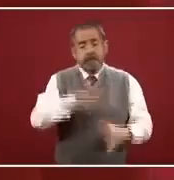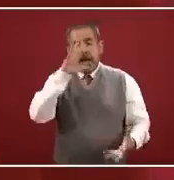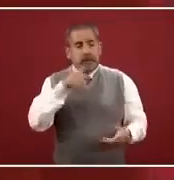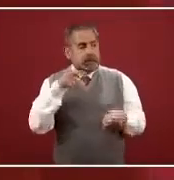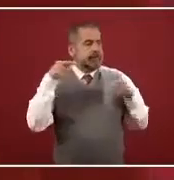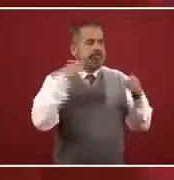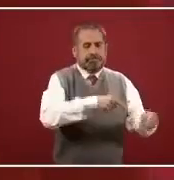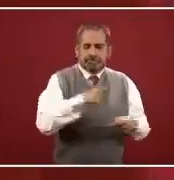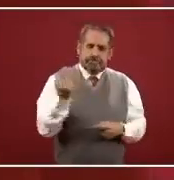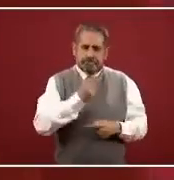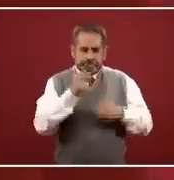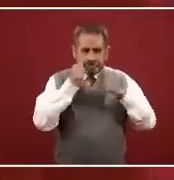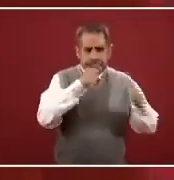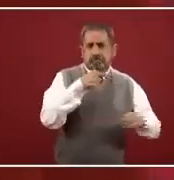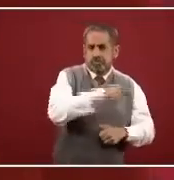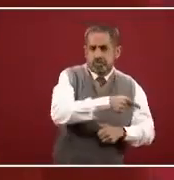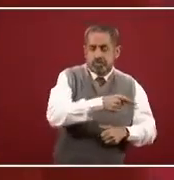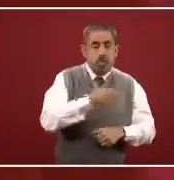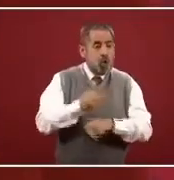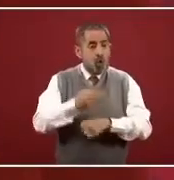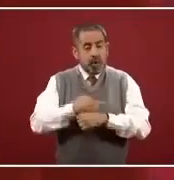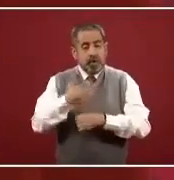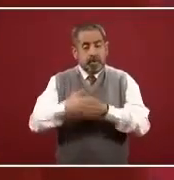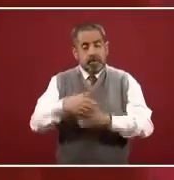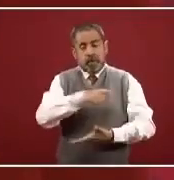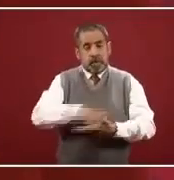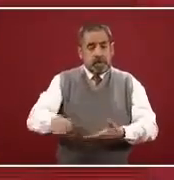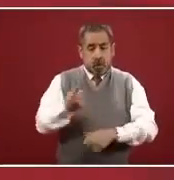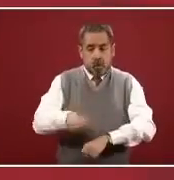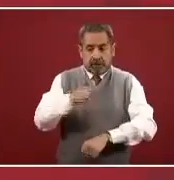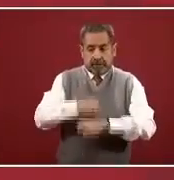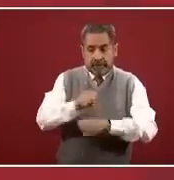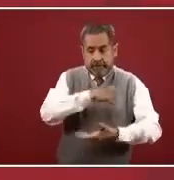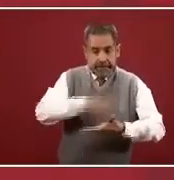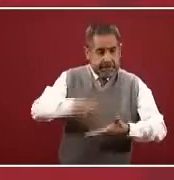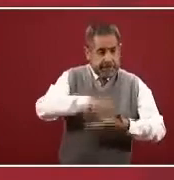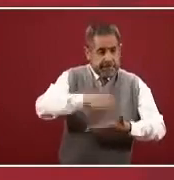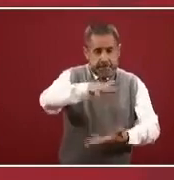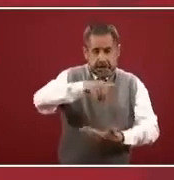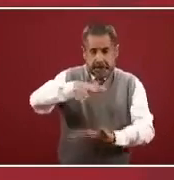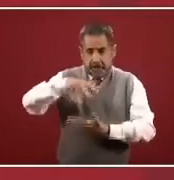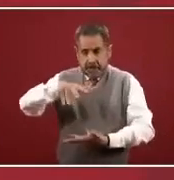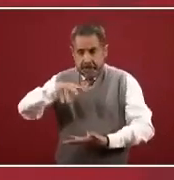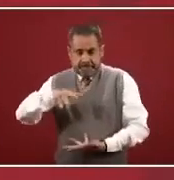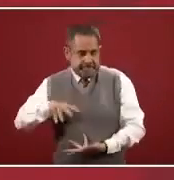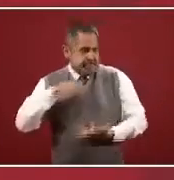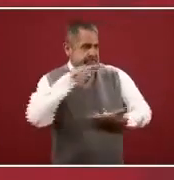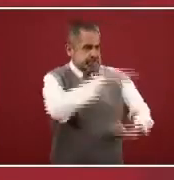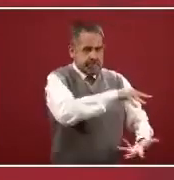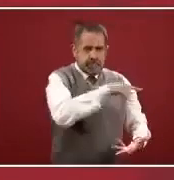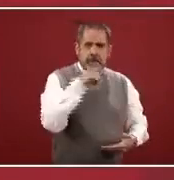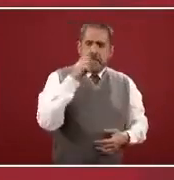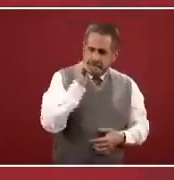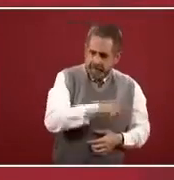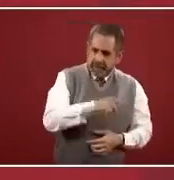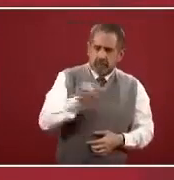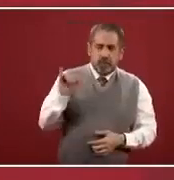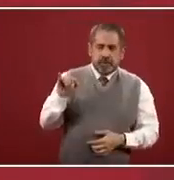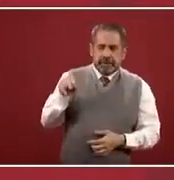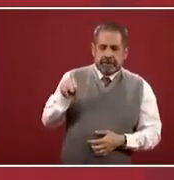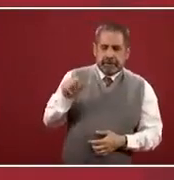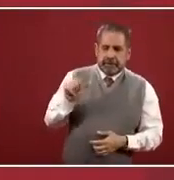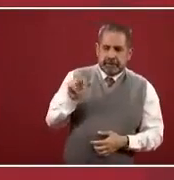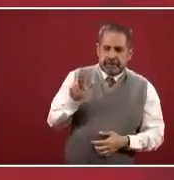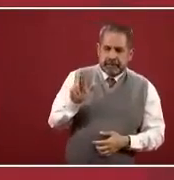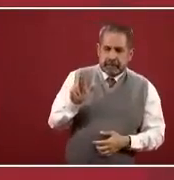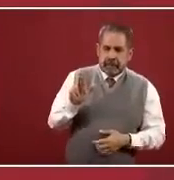necesidad y de esta compra que estamos teniendo esta semana, posiblemente mucho se vaya a los institutos y a los diferentes lugares donde en